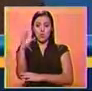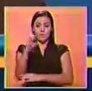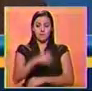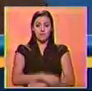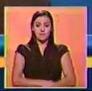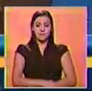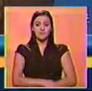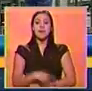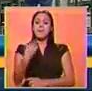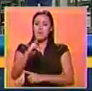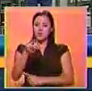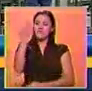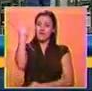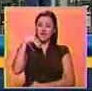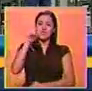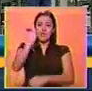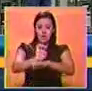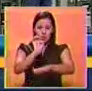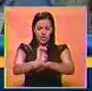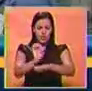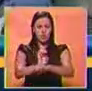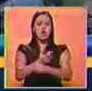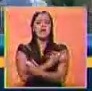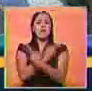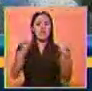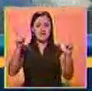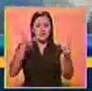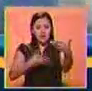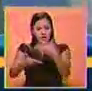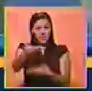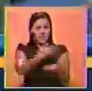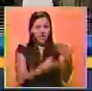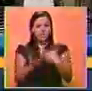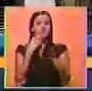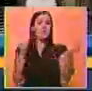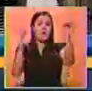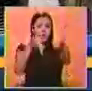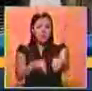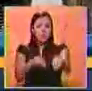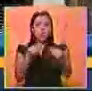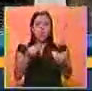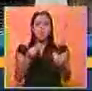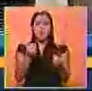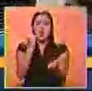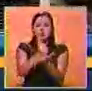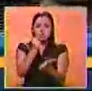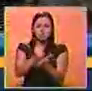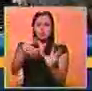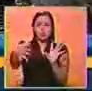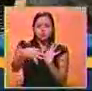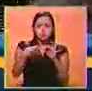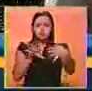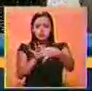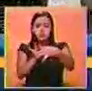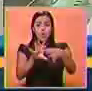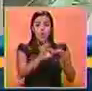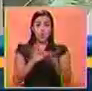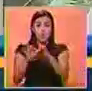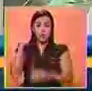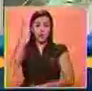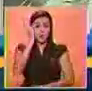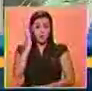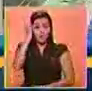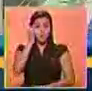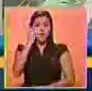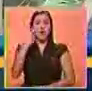CAN, Bolivia y Ecuador, son renuentes a un tratado de libre comercio incluido en el acuerdo de asociación con la Unión Europea, mientras sus socios de Perú y